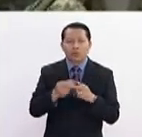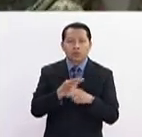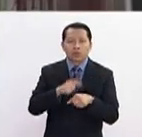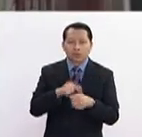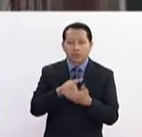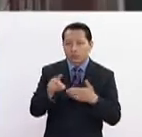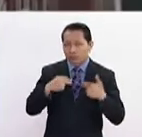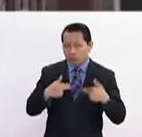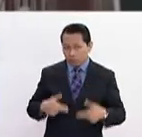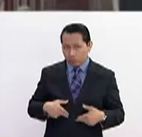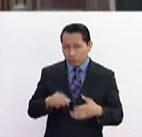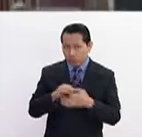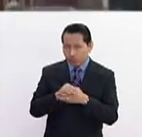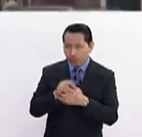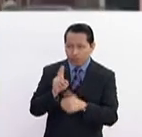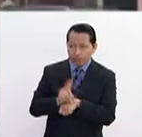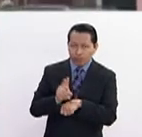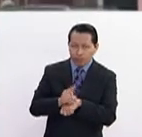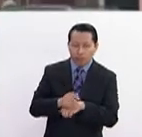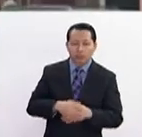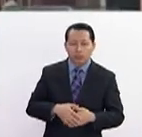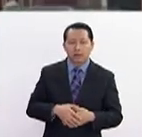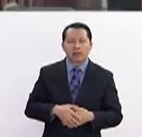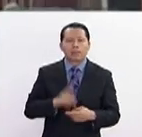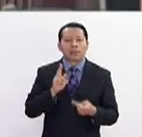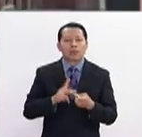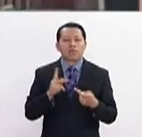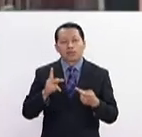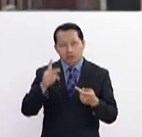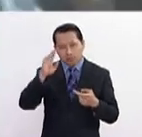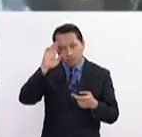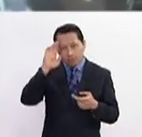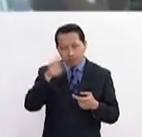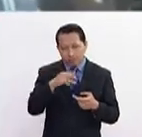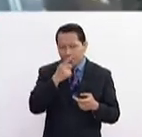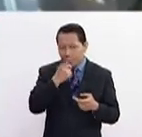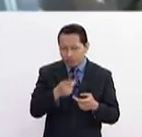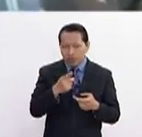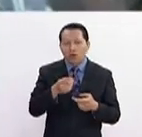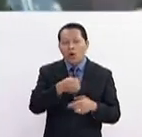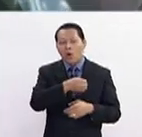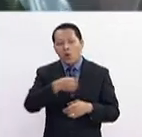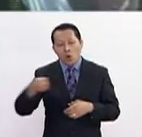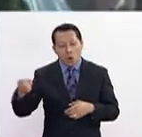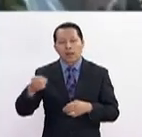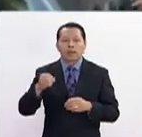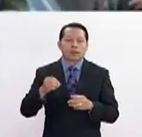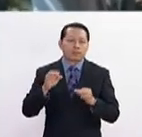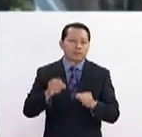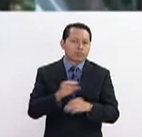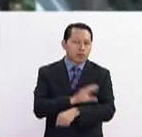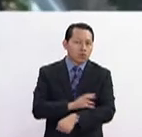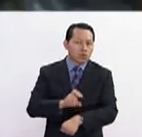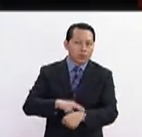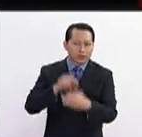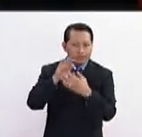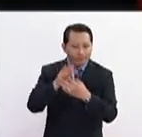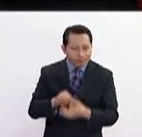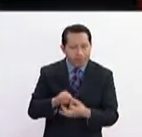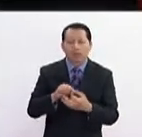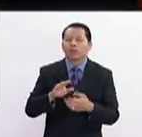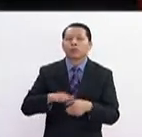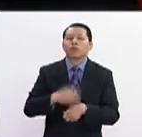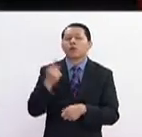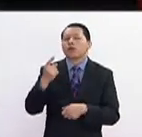de los Derechos Humanos. Perfecto, maestro. Como dice usted, orden y coordinación. ¿Por qué hay algunos sectores, por